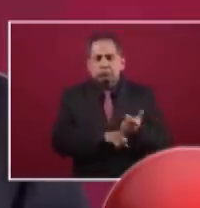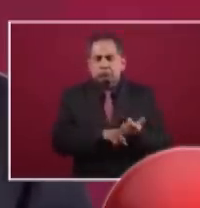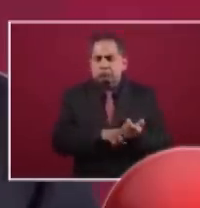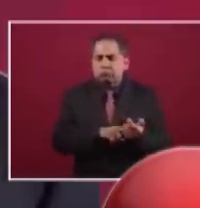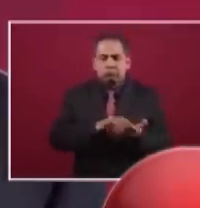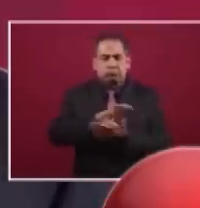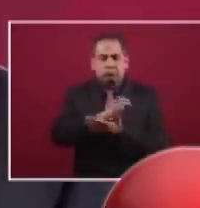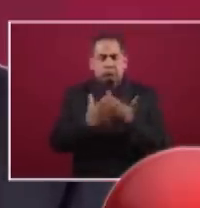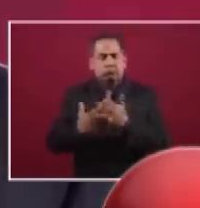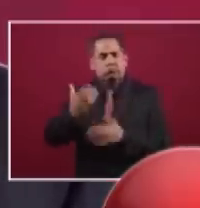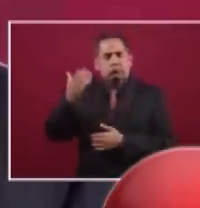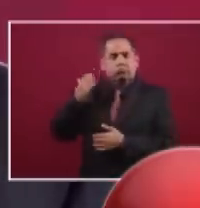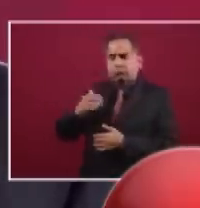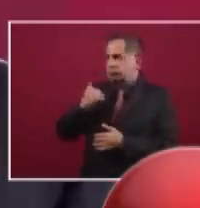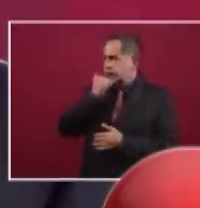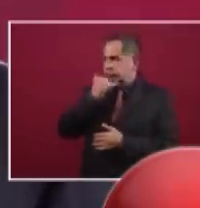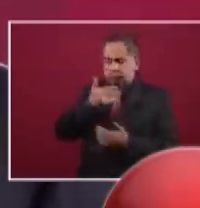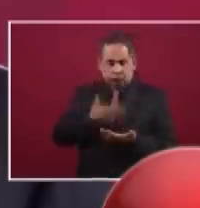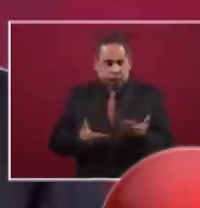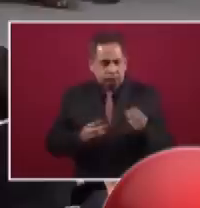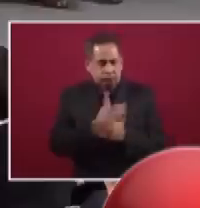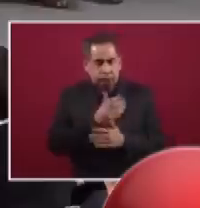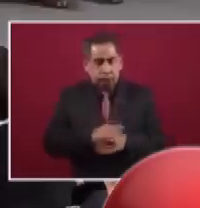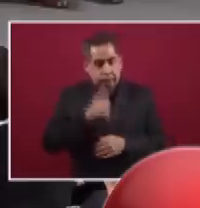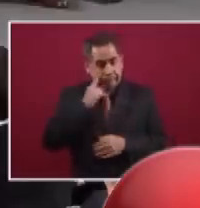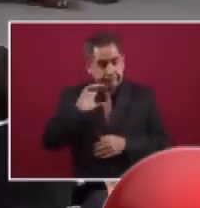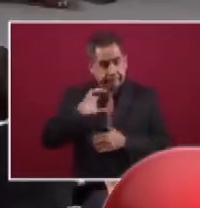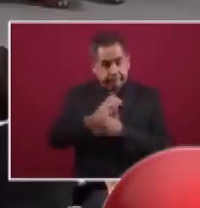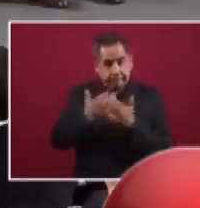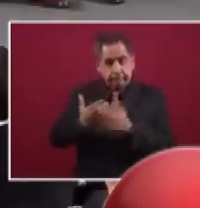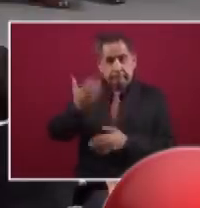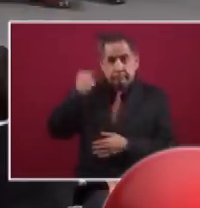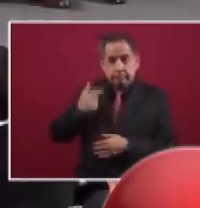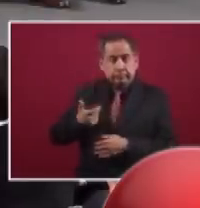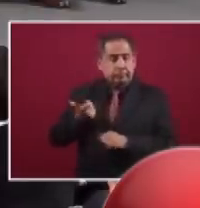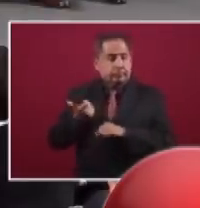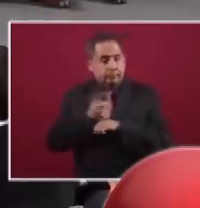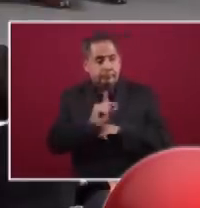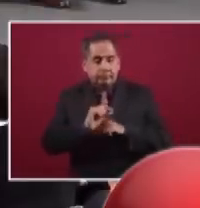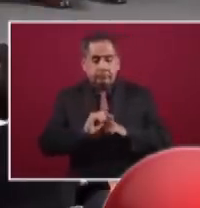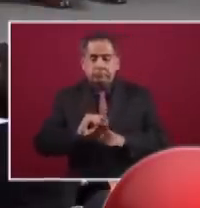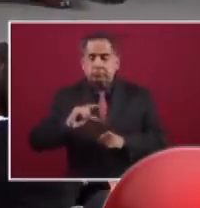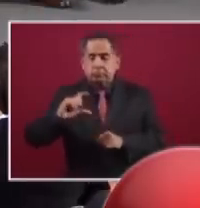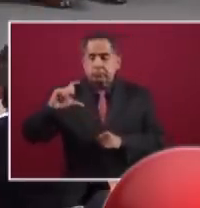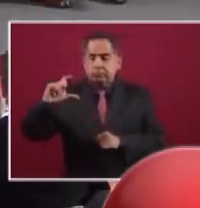al contrato anterior? En el contrato anterior eran pagos crecientes.